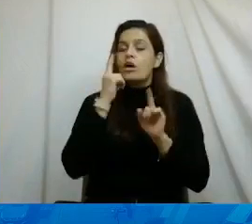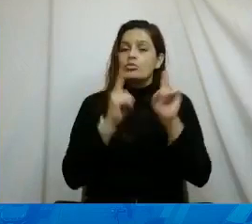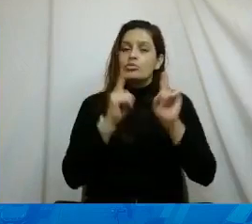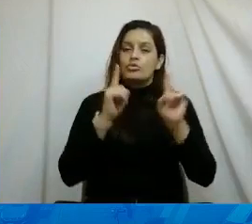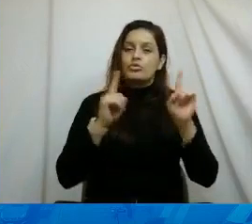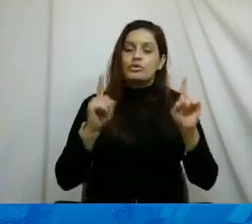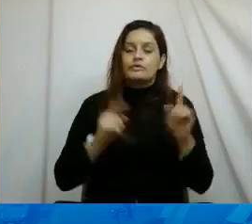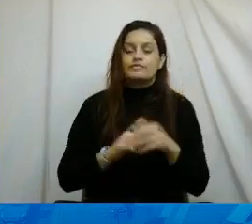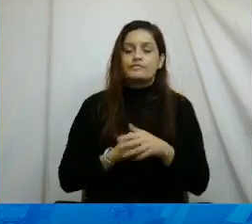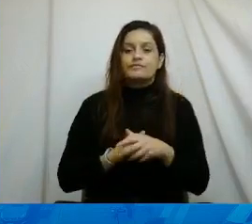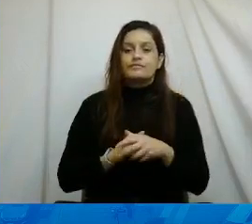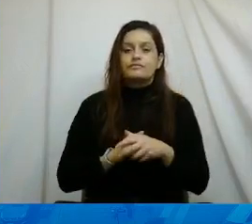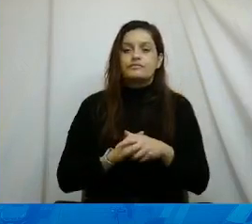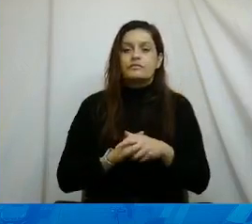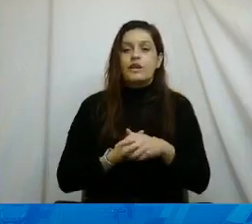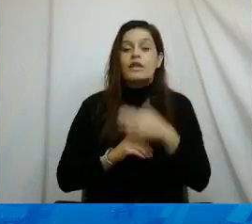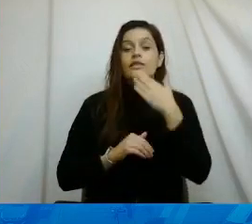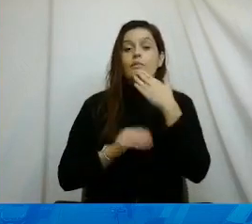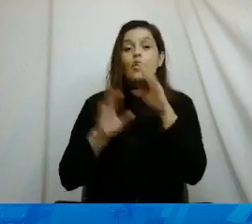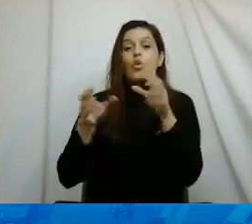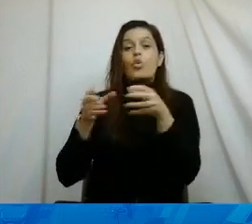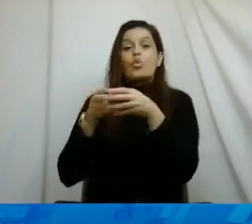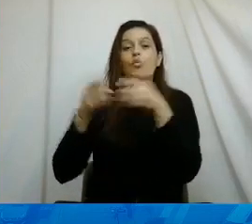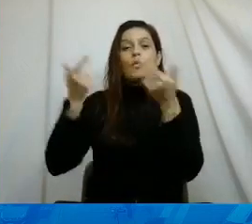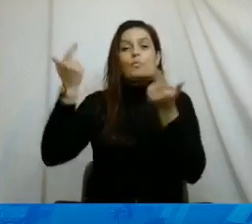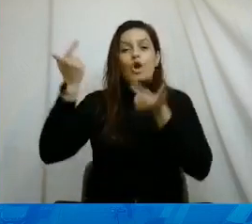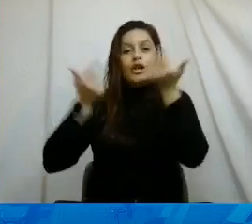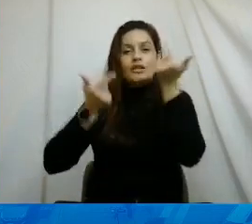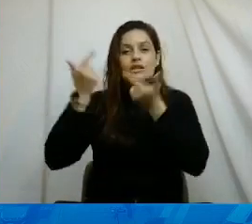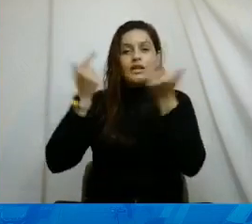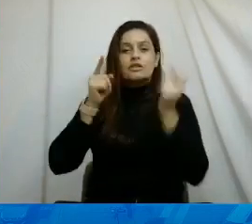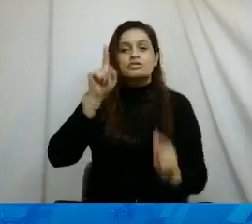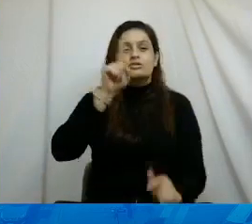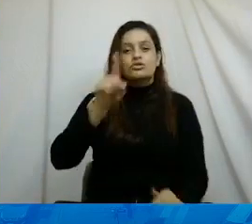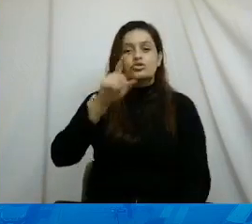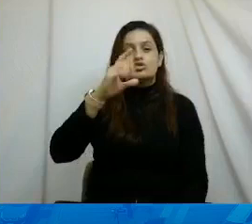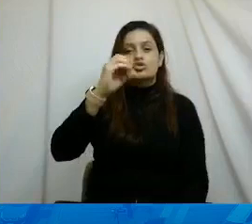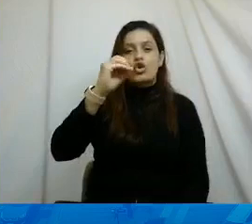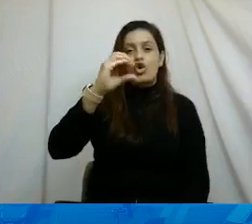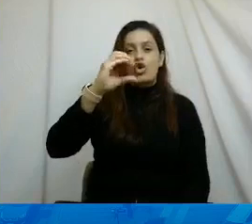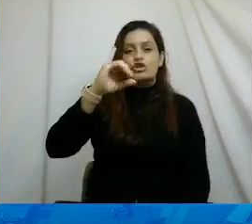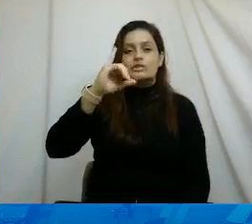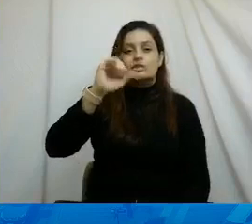especialmente a los militantes y a las militantes del Partido Socialista,